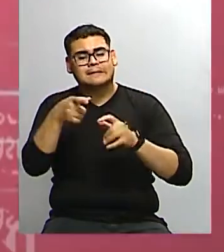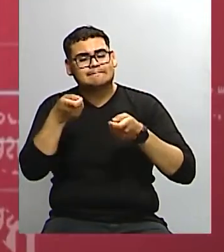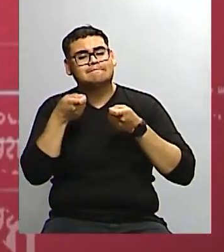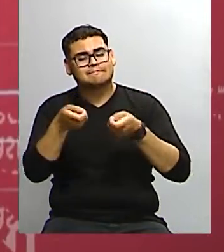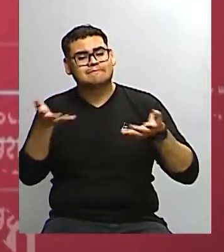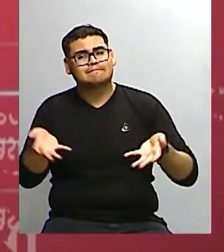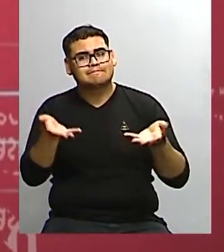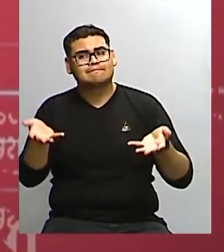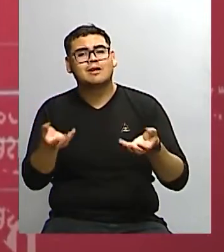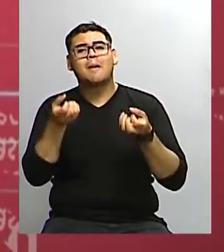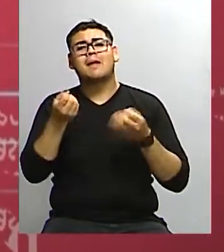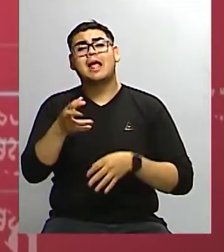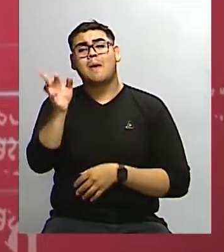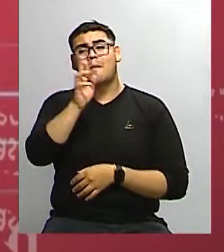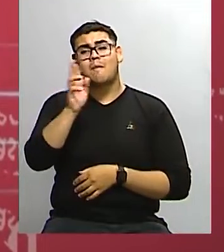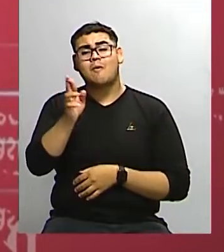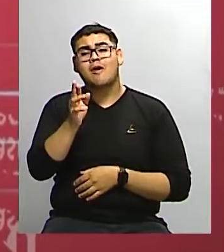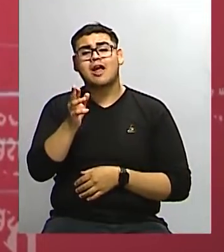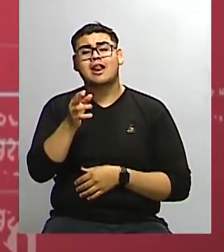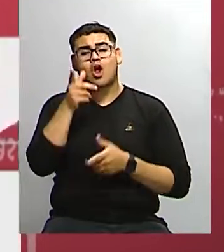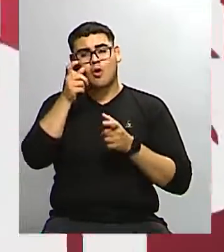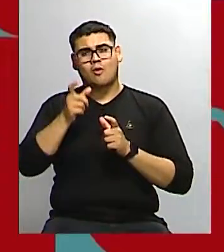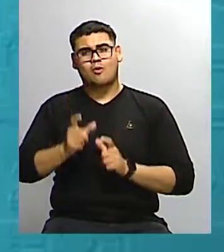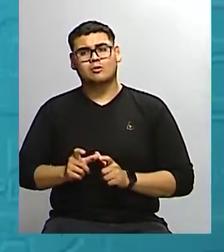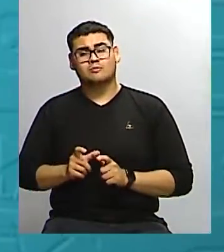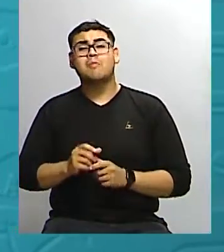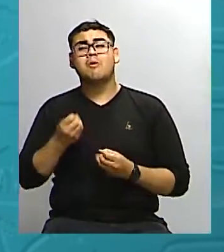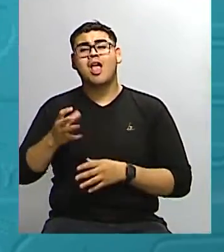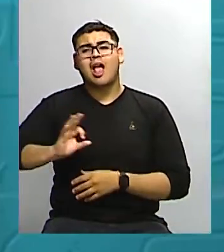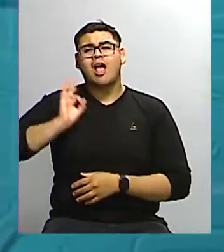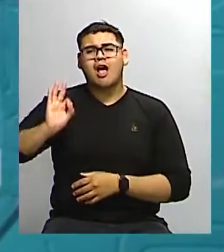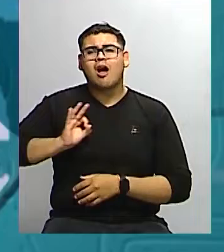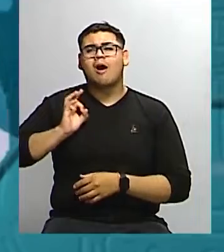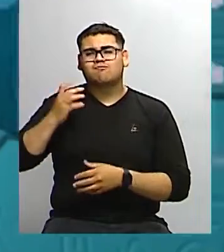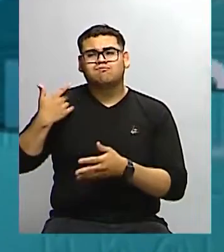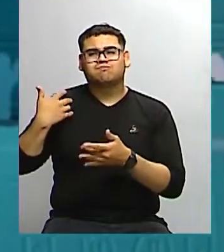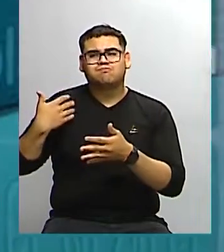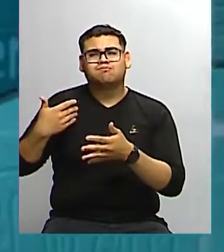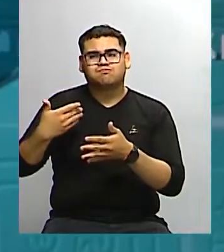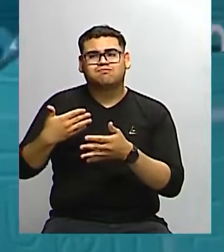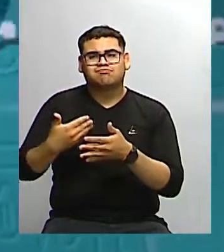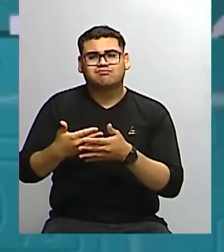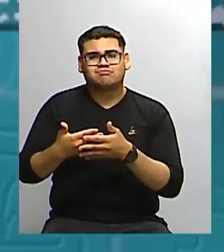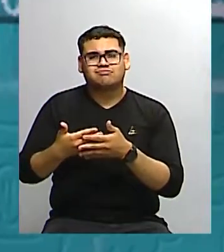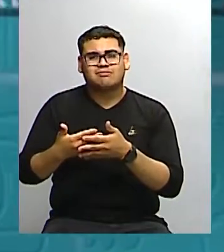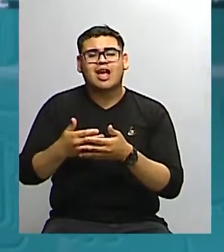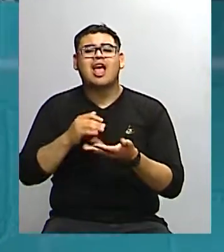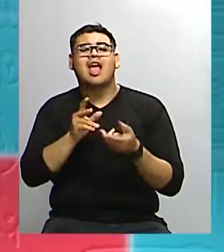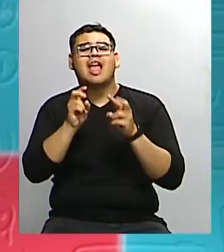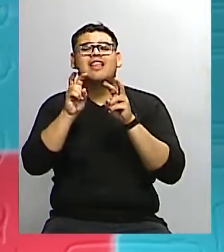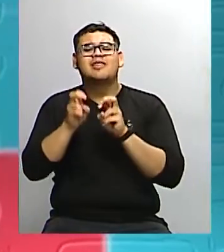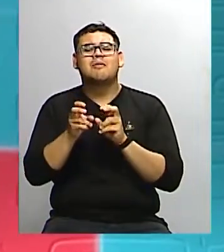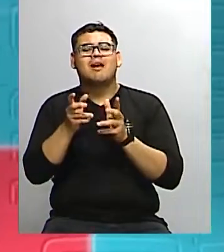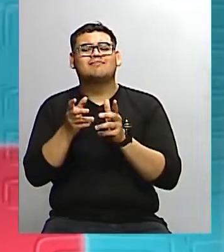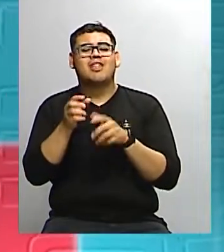las mujeres, digo, mucho tiempo, durante muchos años, y algunas generaciones eran como reacias al tema del